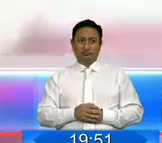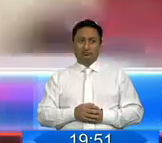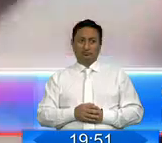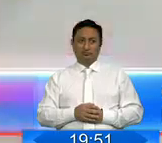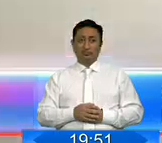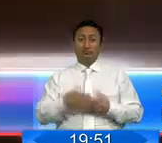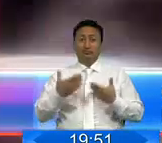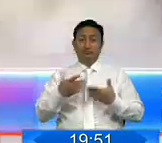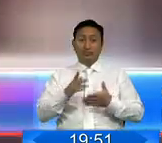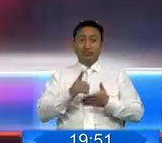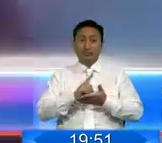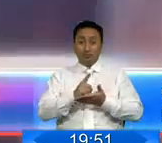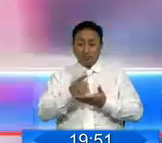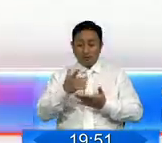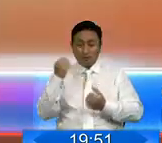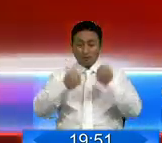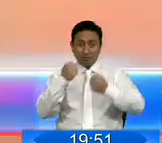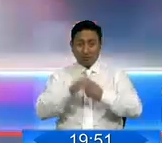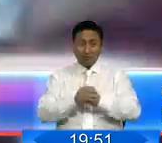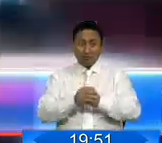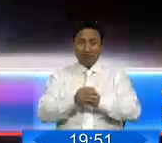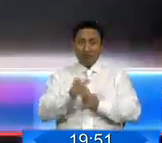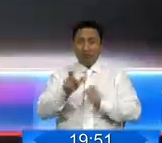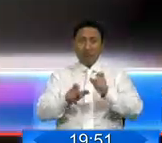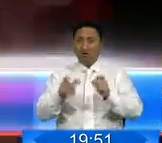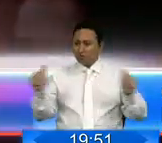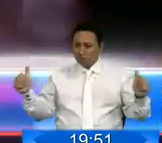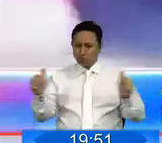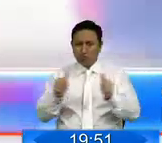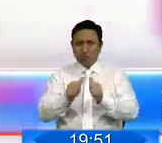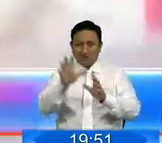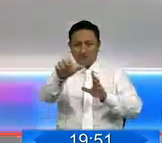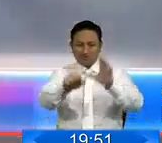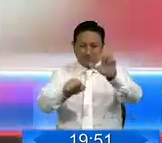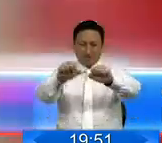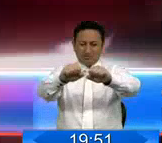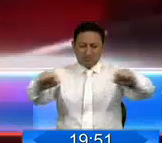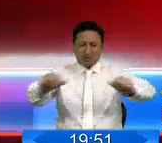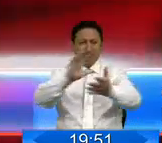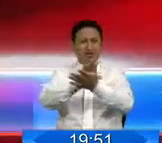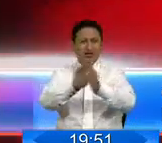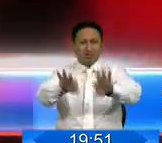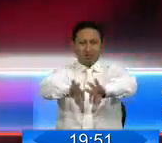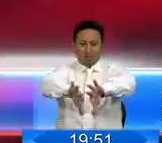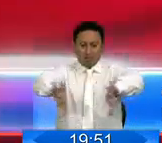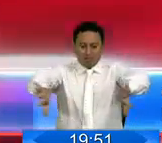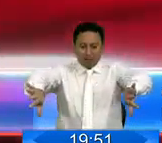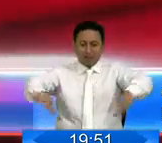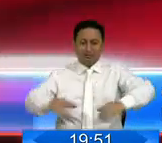Tras varios minutos de riña, más personas se unen para tratar de calmar la situación.